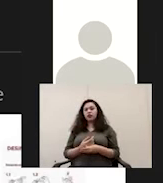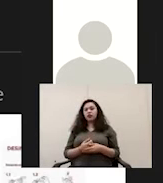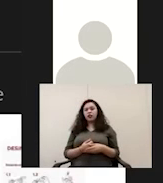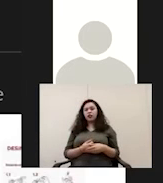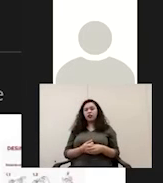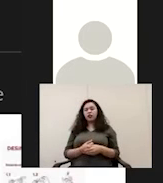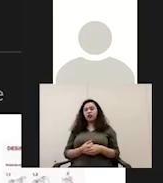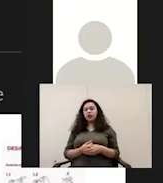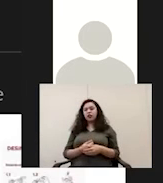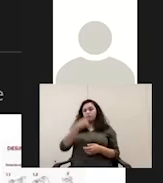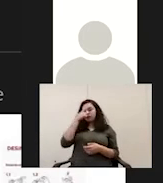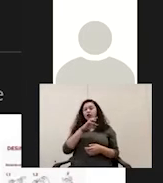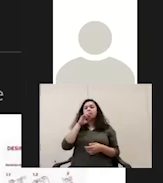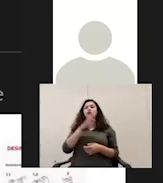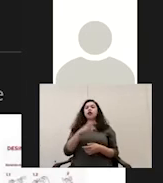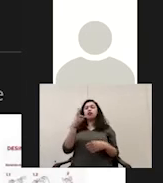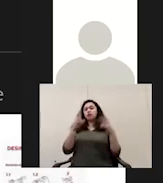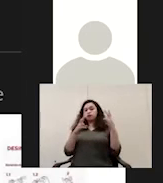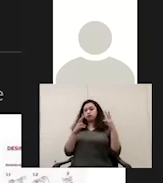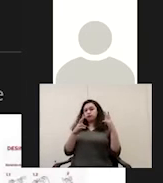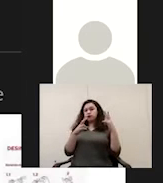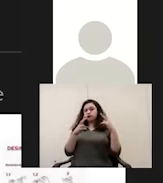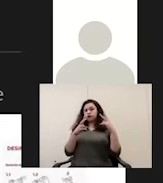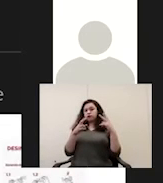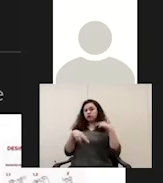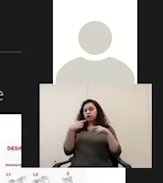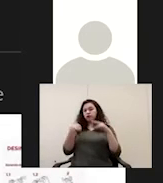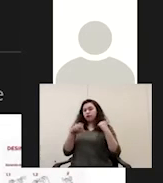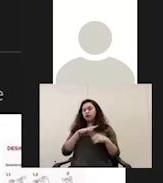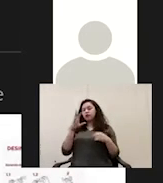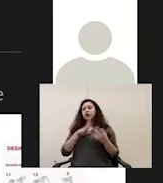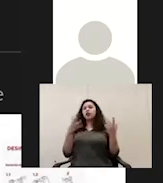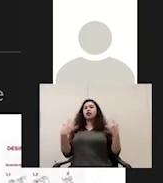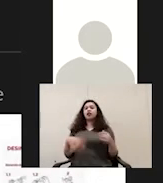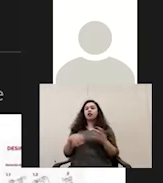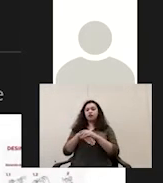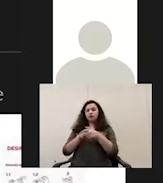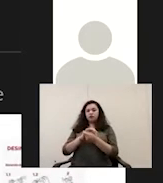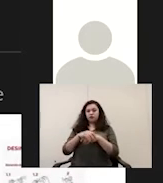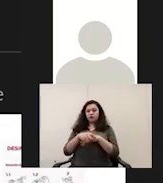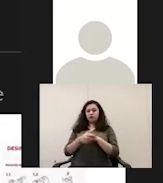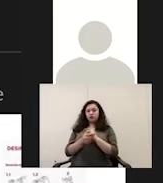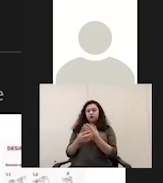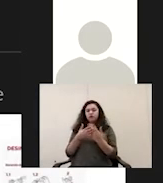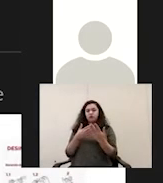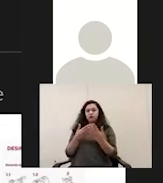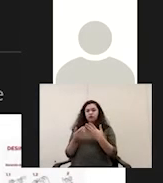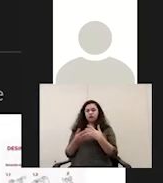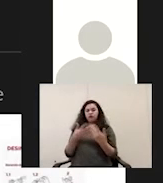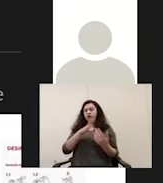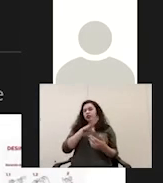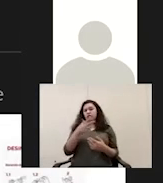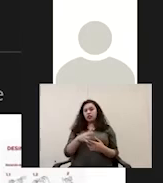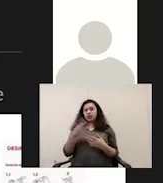se mejore, pues va a poder presentarse. Entonces, bueno, el lavado y la desinfección de manos es al acceder al inmueble, antes